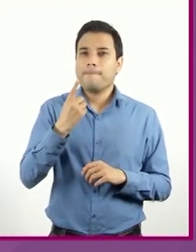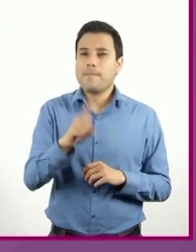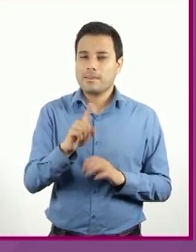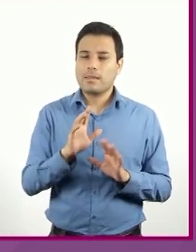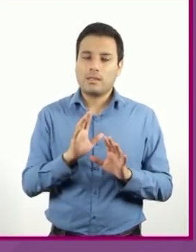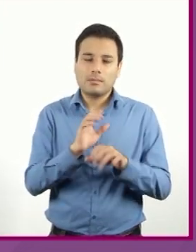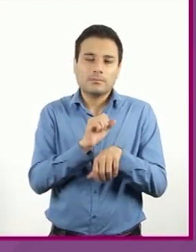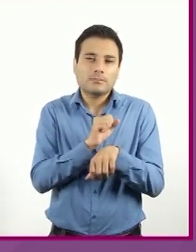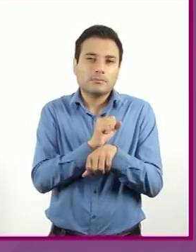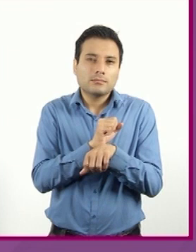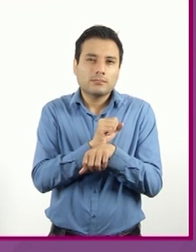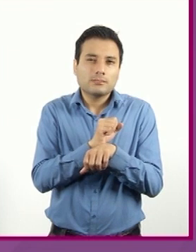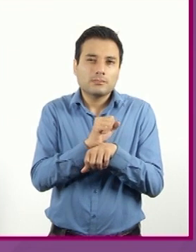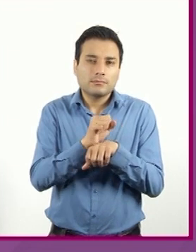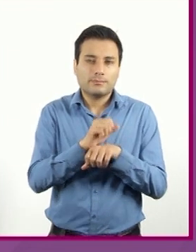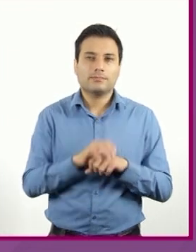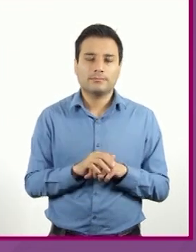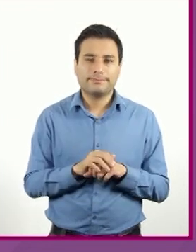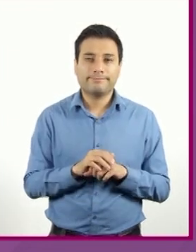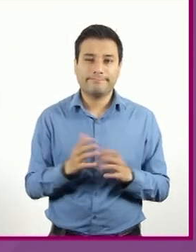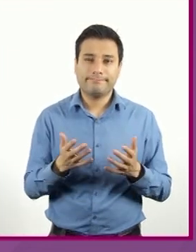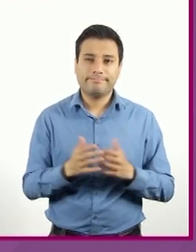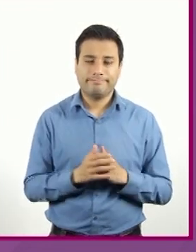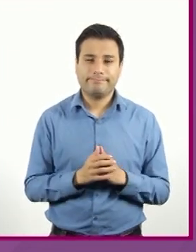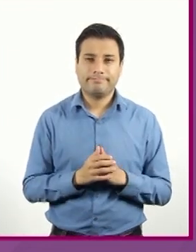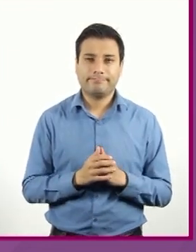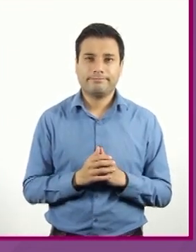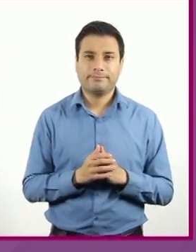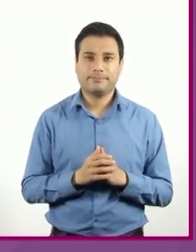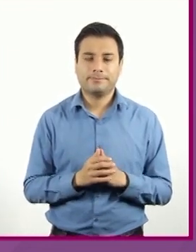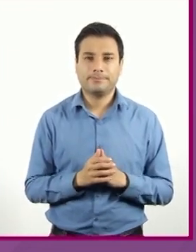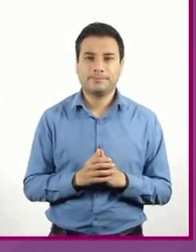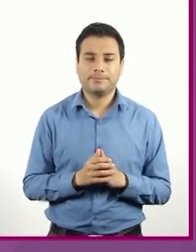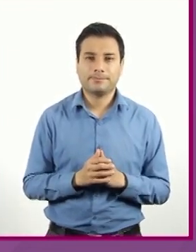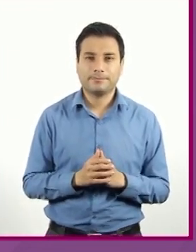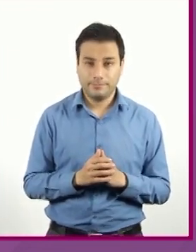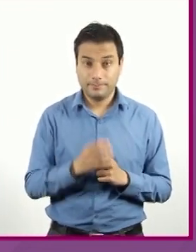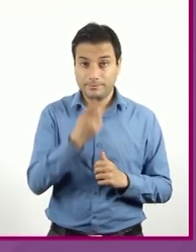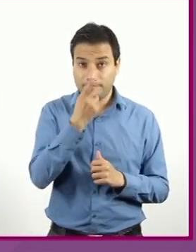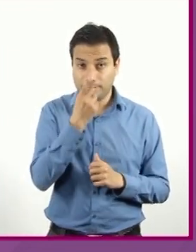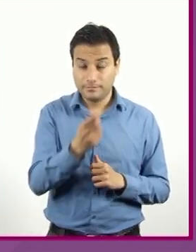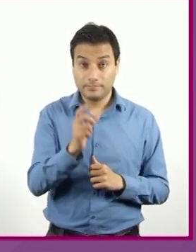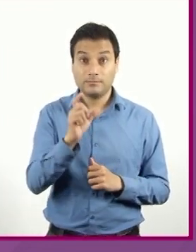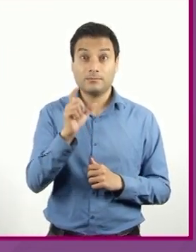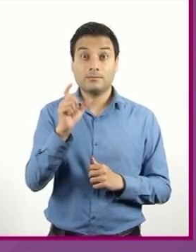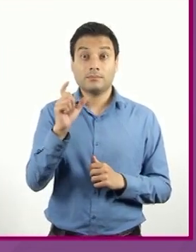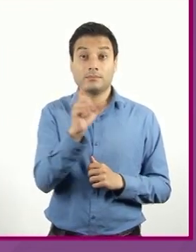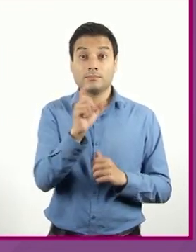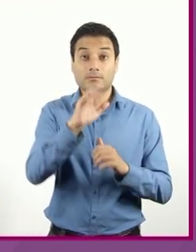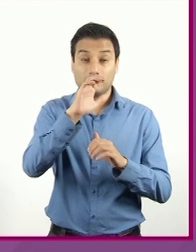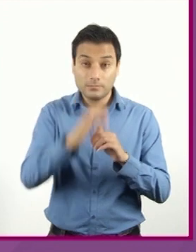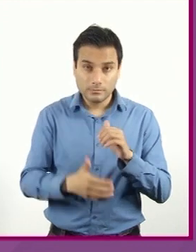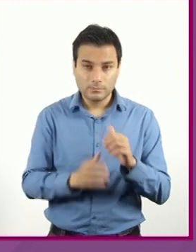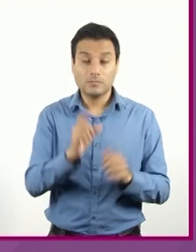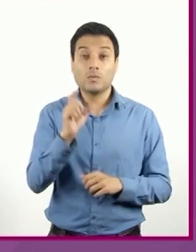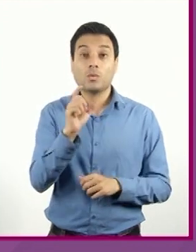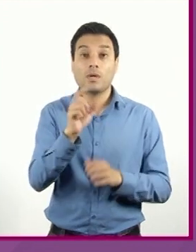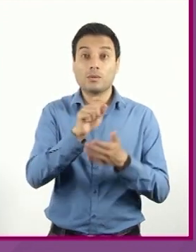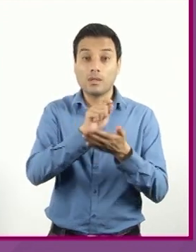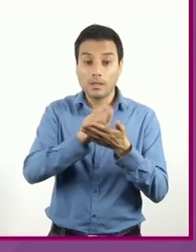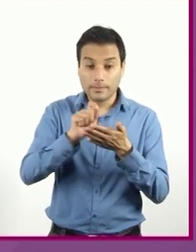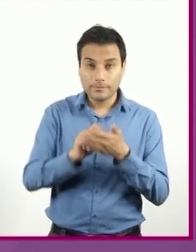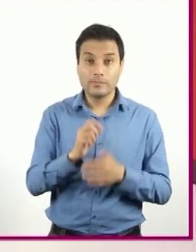para realizarlos es necesario cumplir con una condición. Cuando concluya, cuando anote,